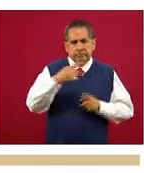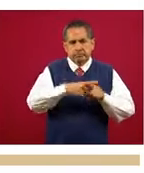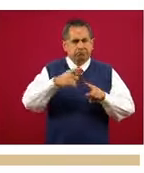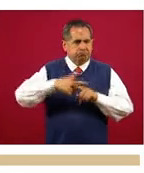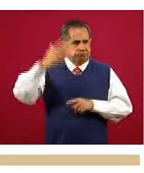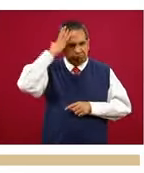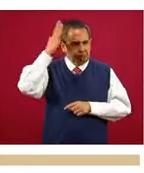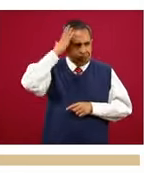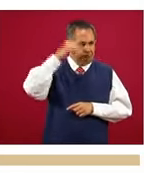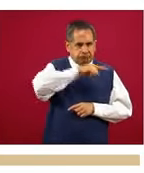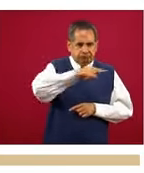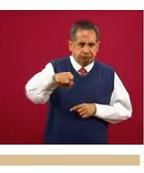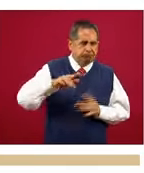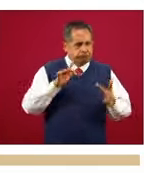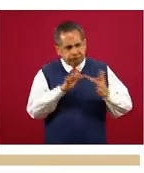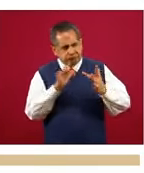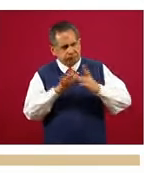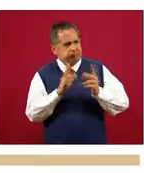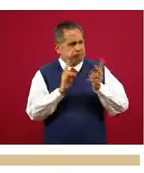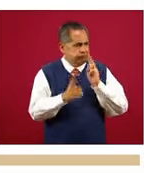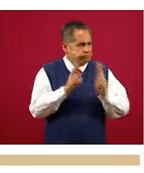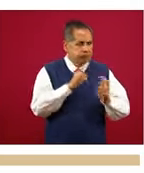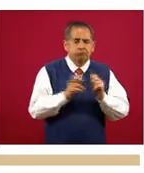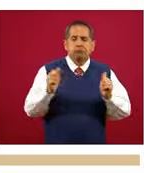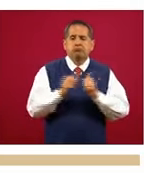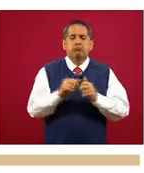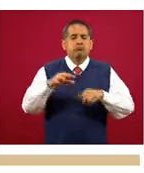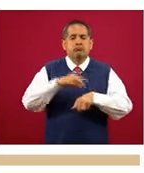líderes clínicos, gastroenterólogos,